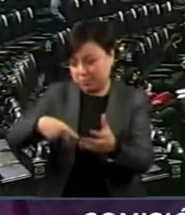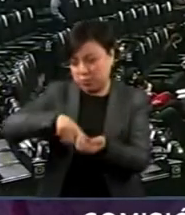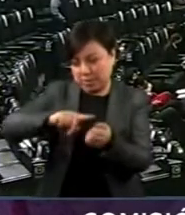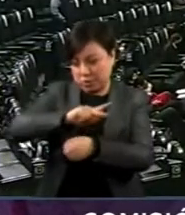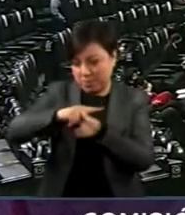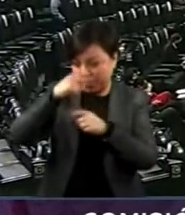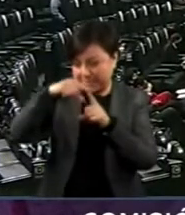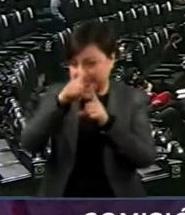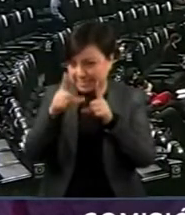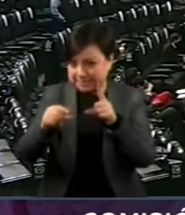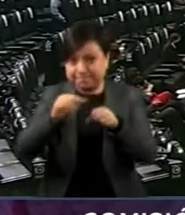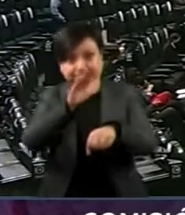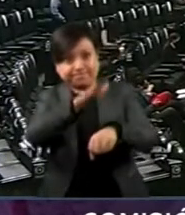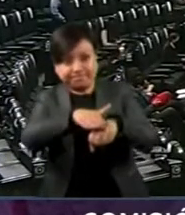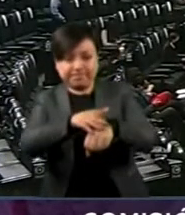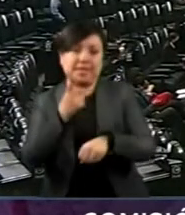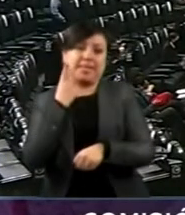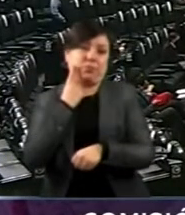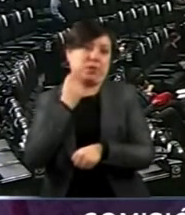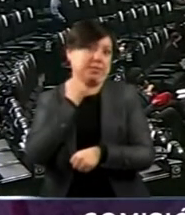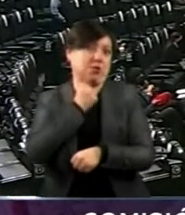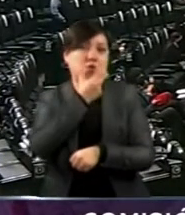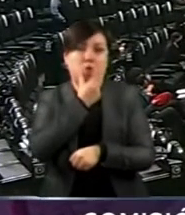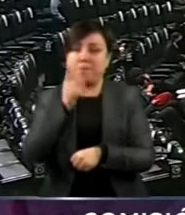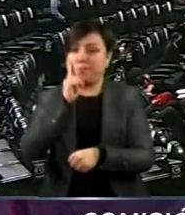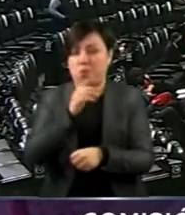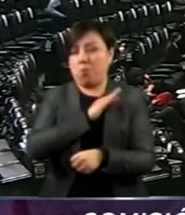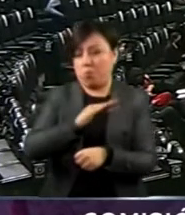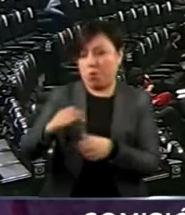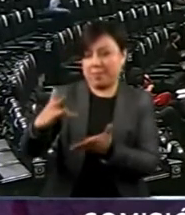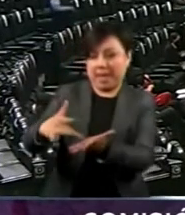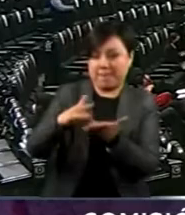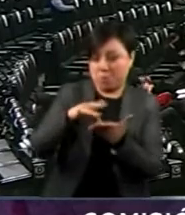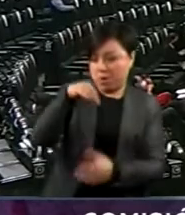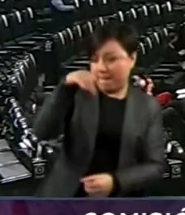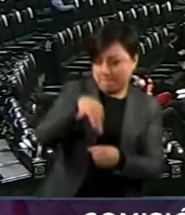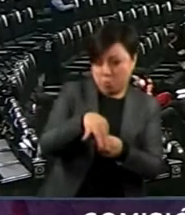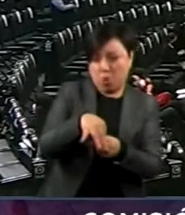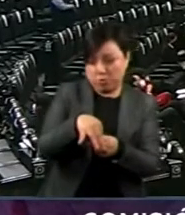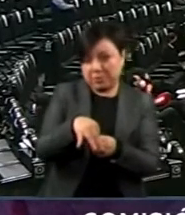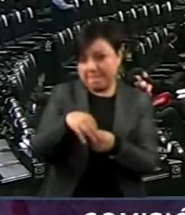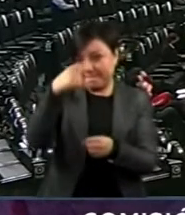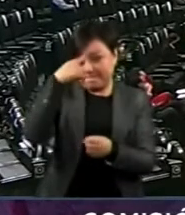los invito a votar a favor de este punto de acuerdo de manera urgente y obvia